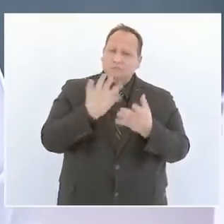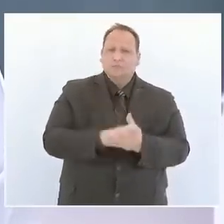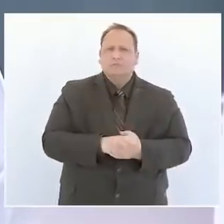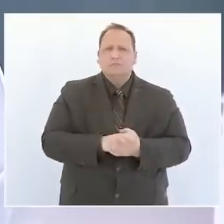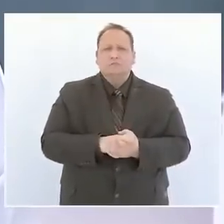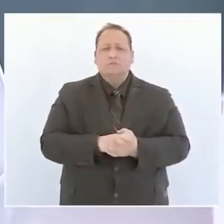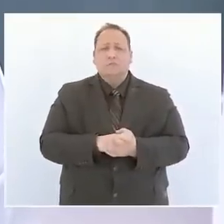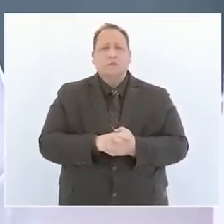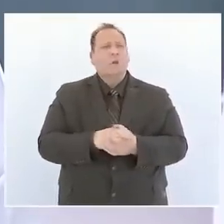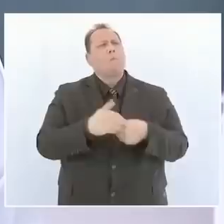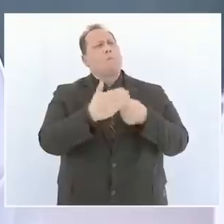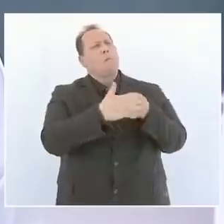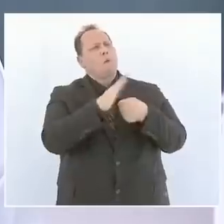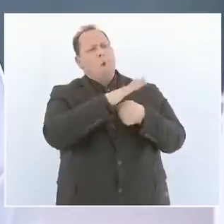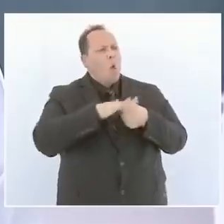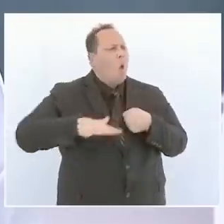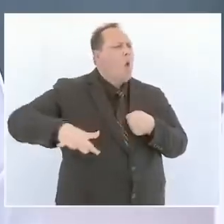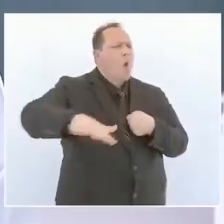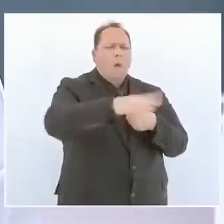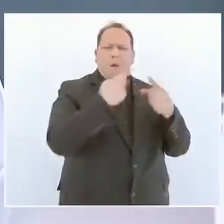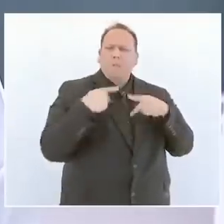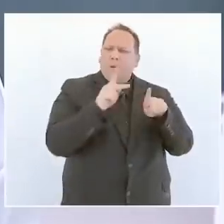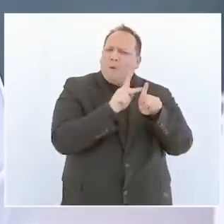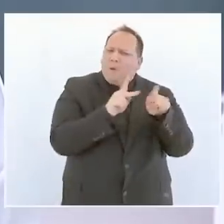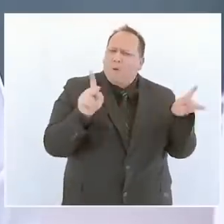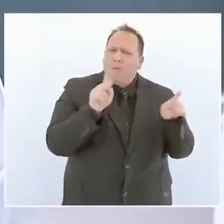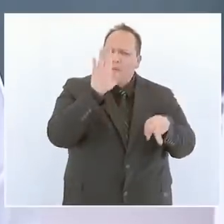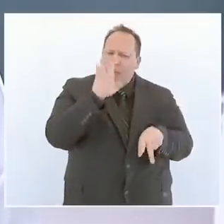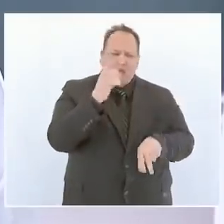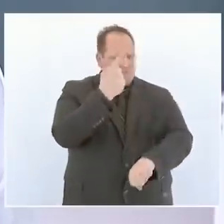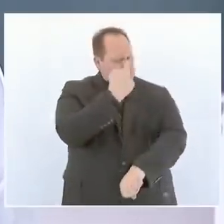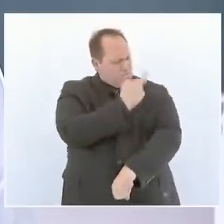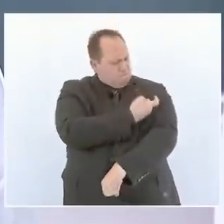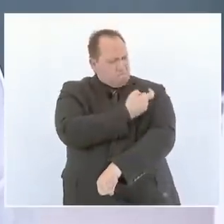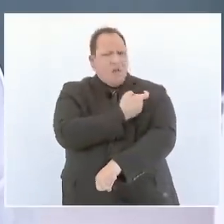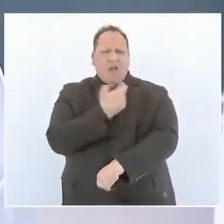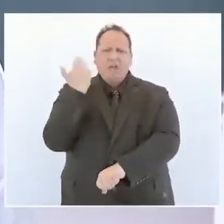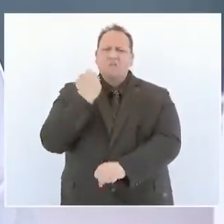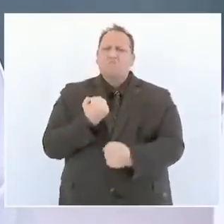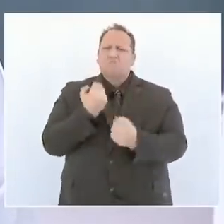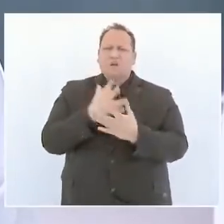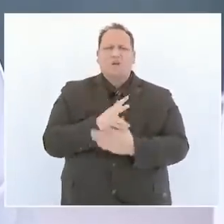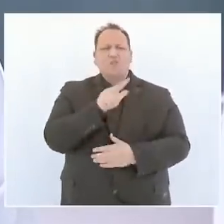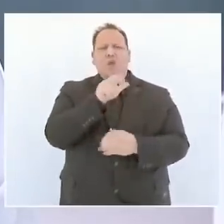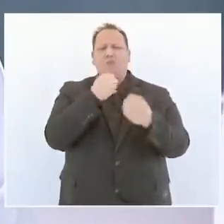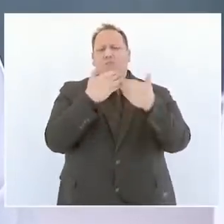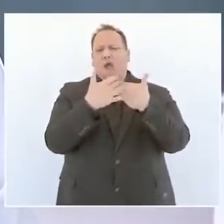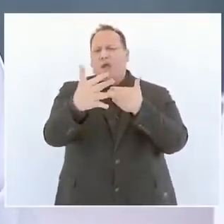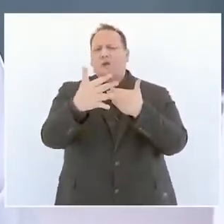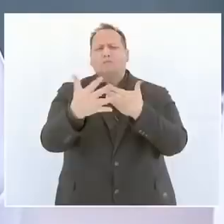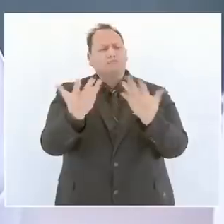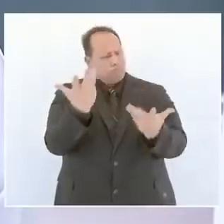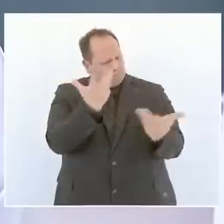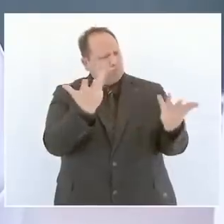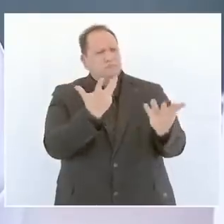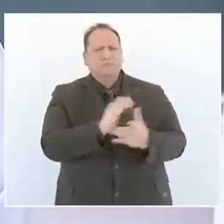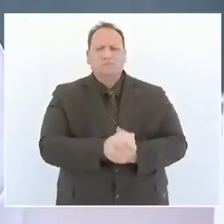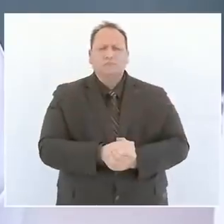van a vacunar a todos los ciudadanos de Baja California de 18 años en